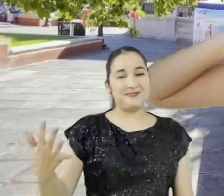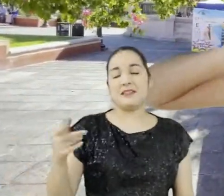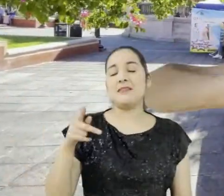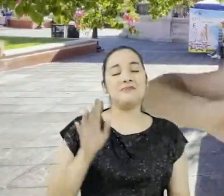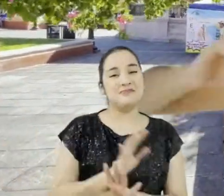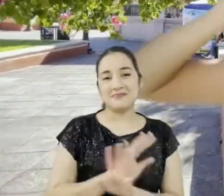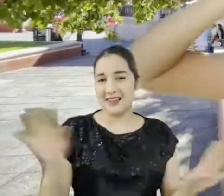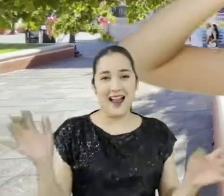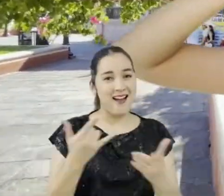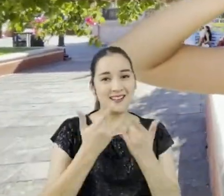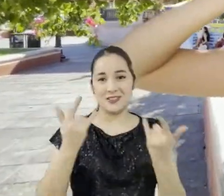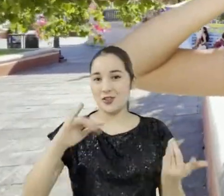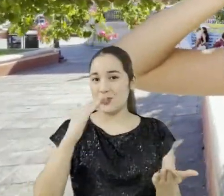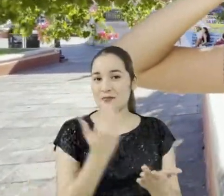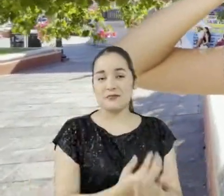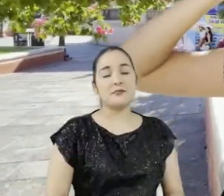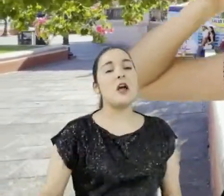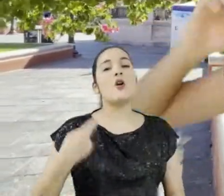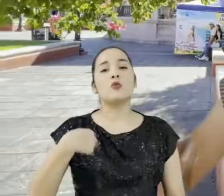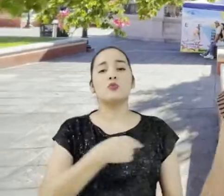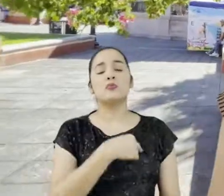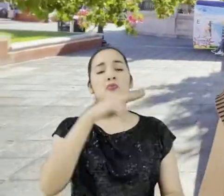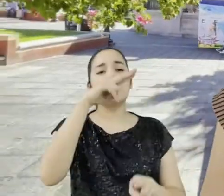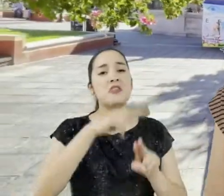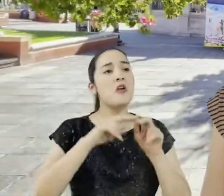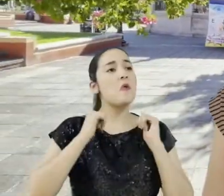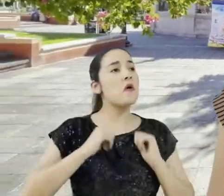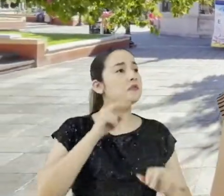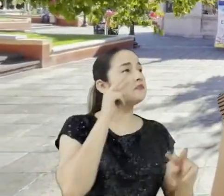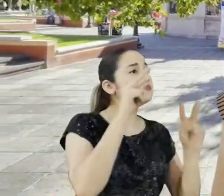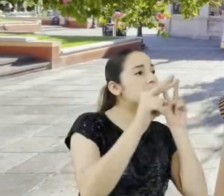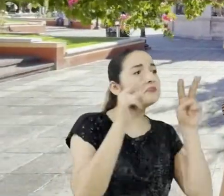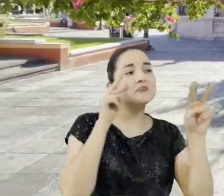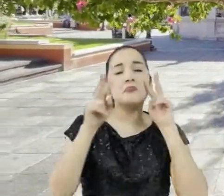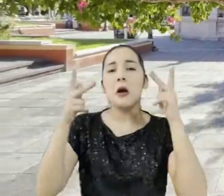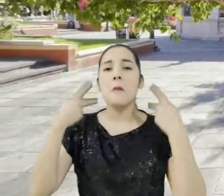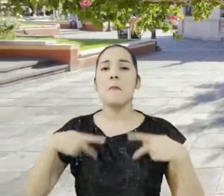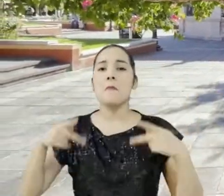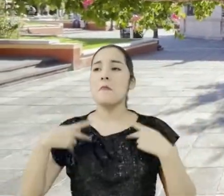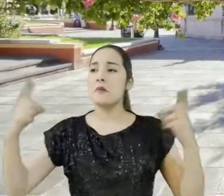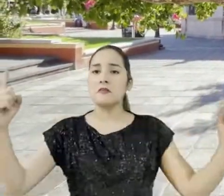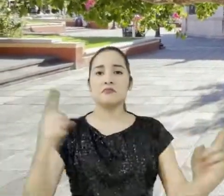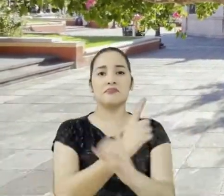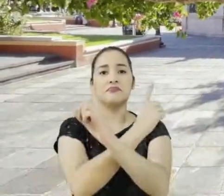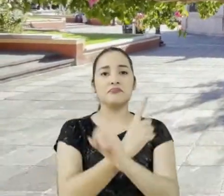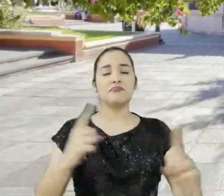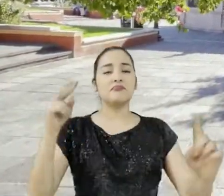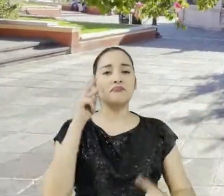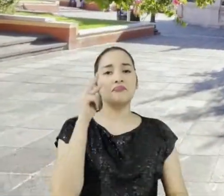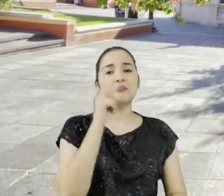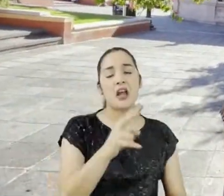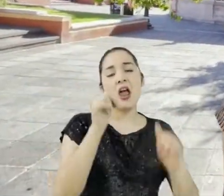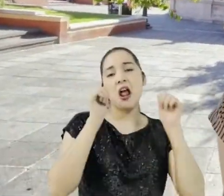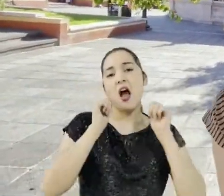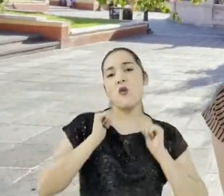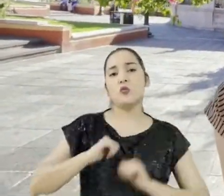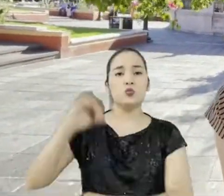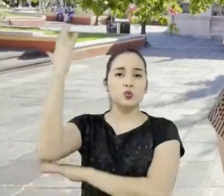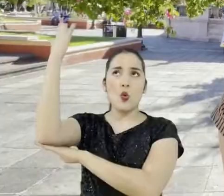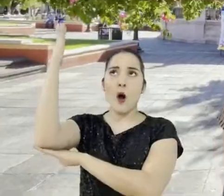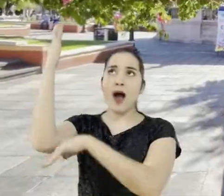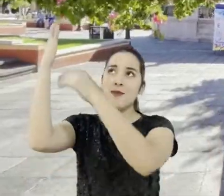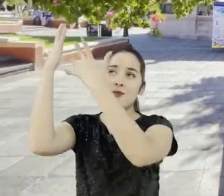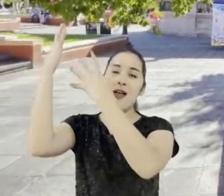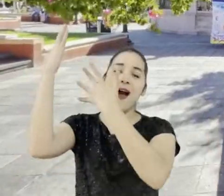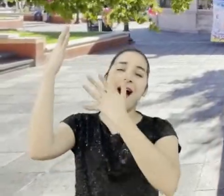Vamos a durar un ratito más. A ver aquí los mitotes un ratito. Y pues bueno, disfrutar aquí del clima,